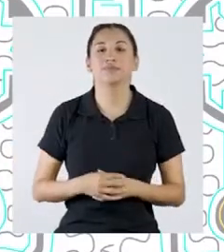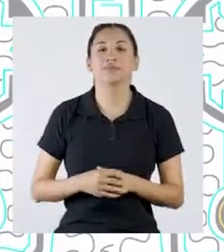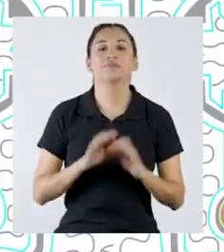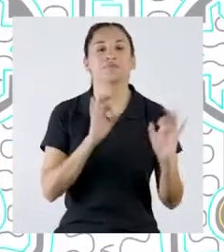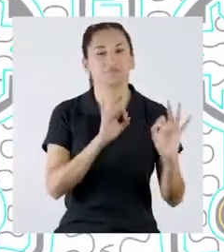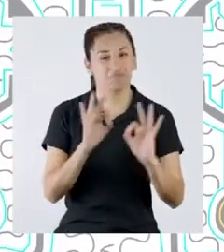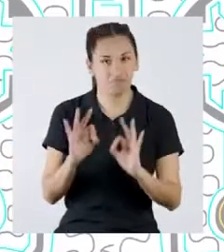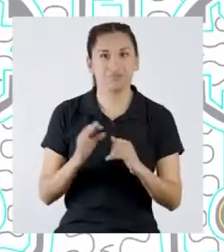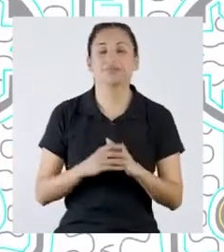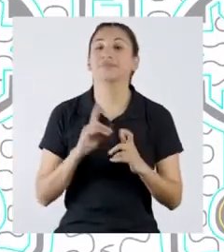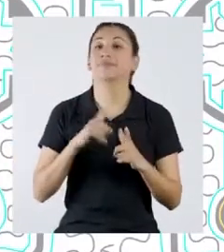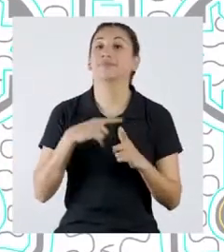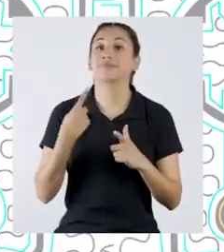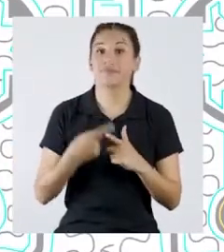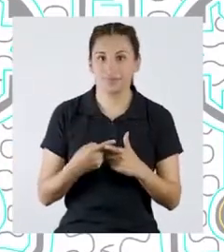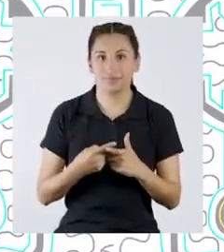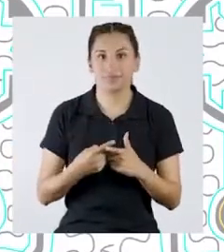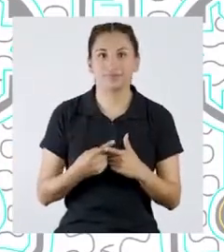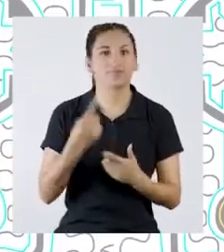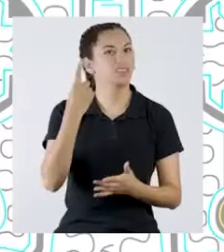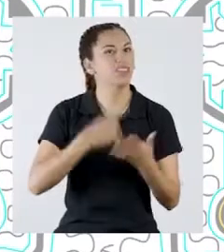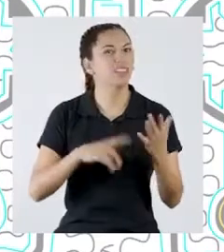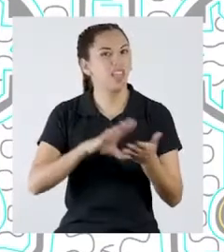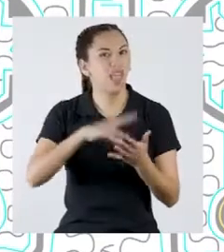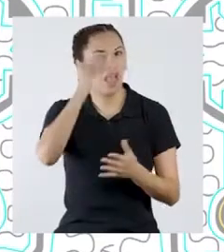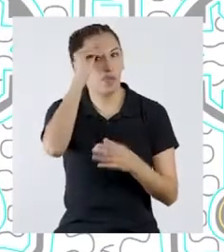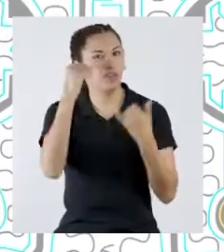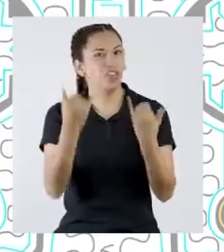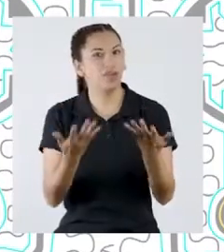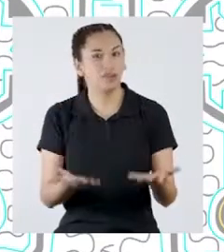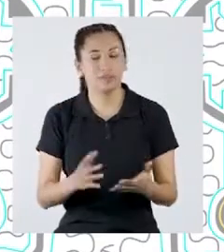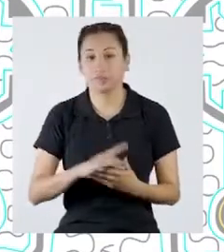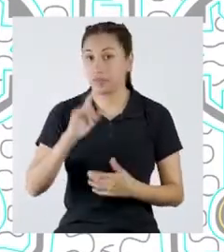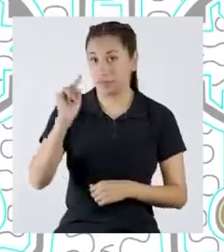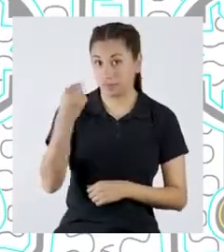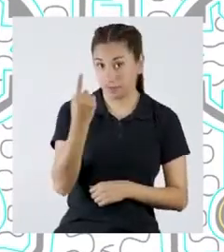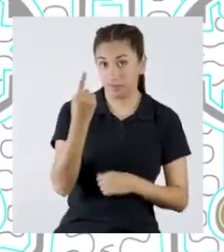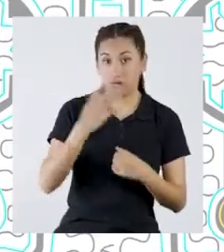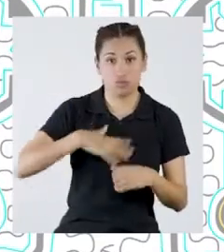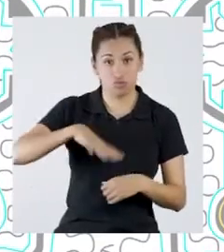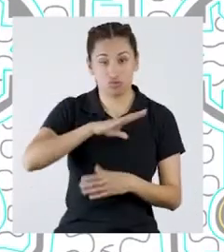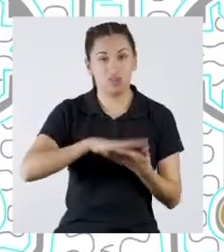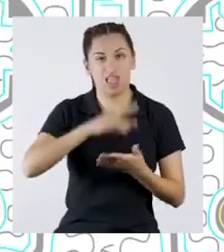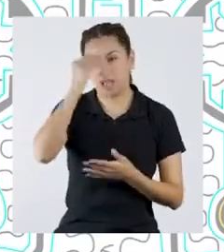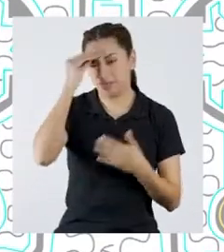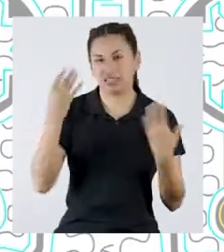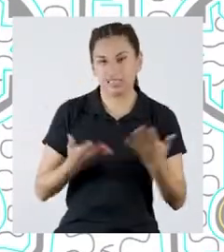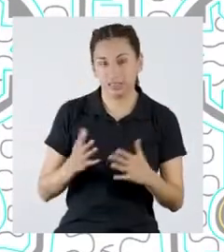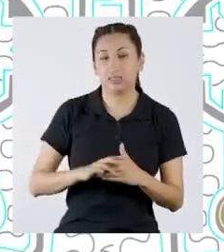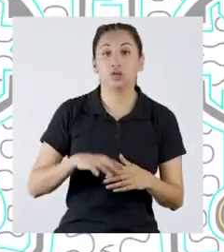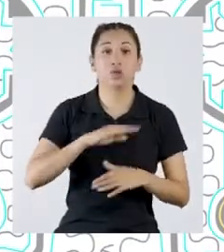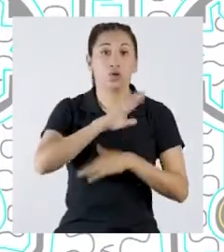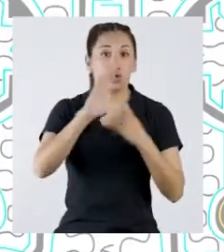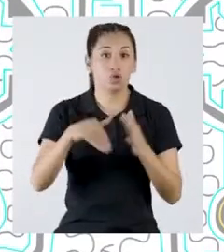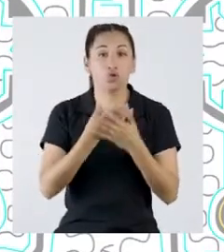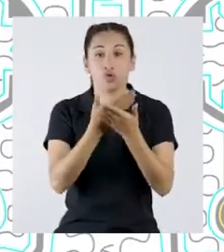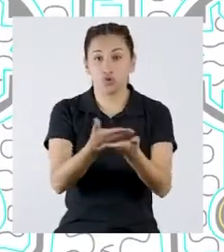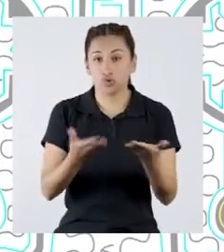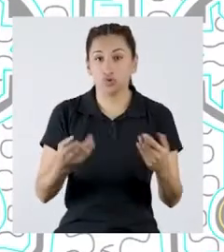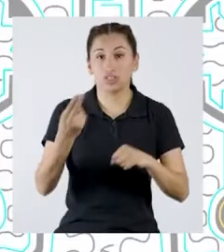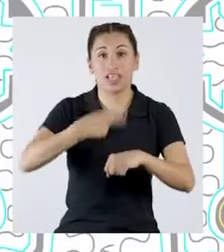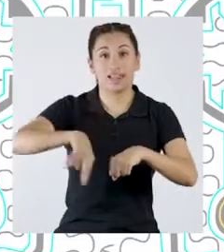¡Listos! ¡Genial! Entonces, ¿qué aprendimos hoy? Lo primero que aprendimos fue que los